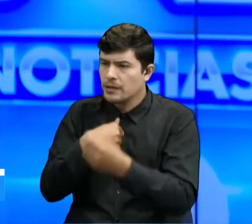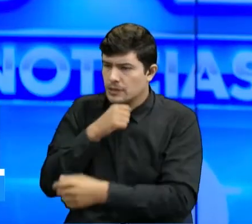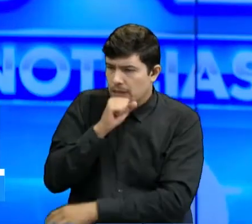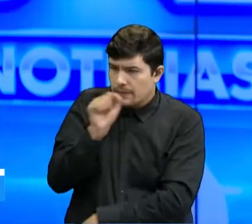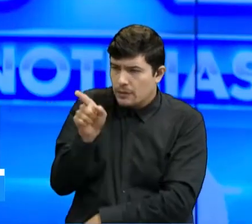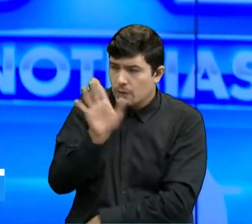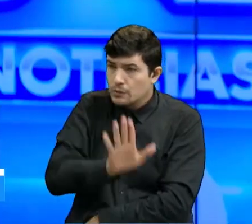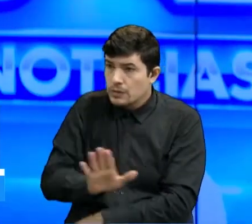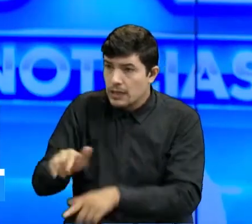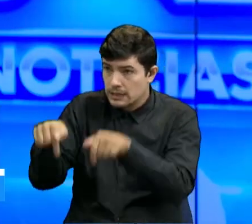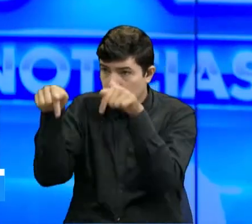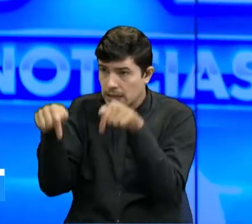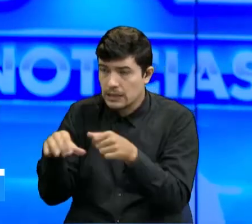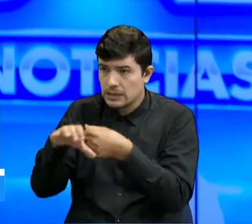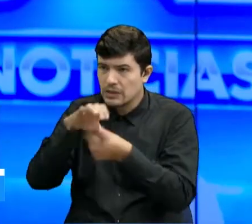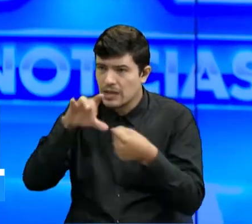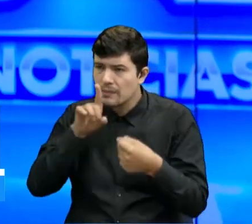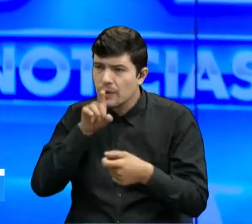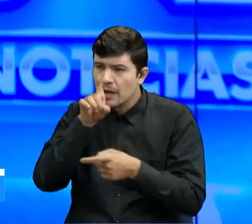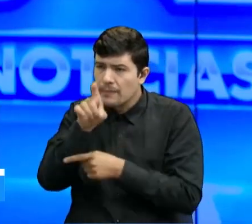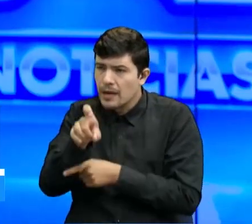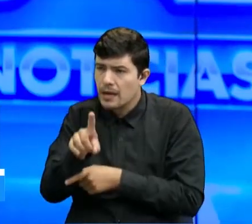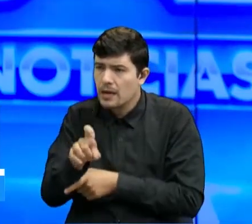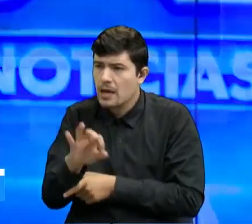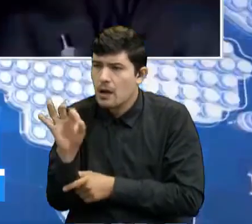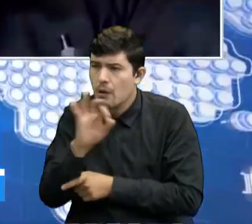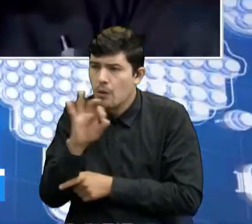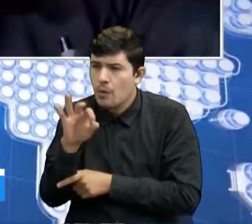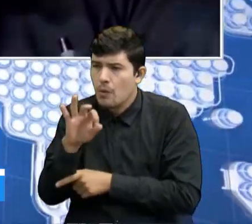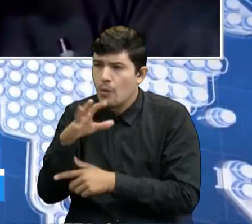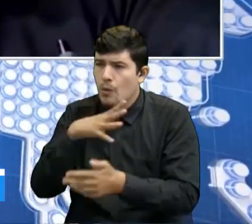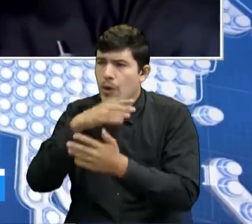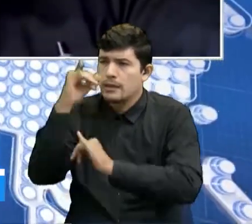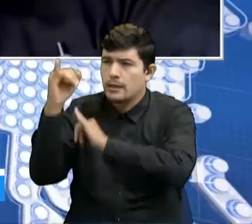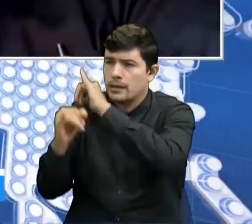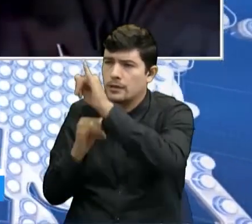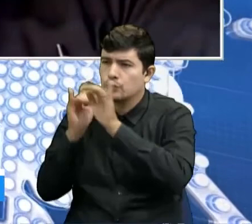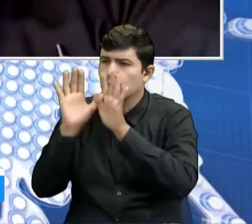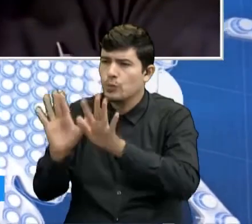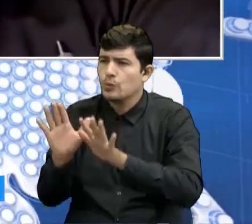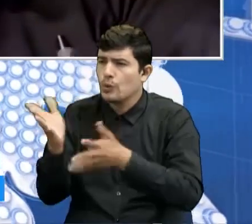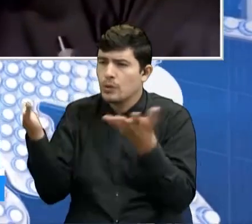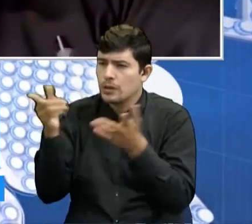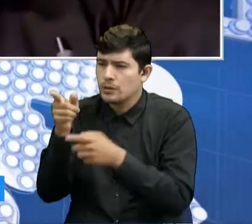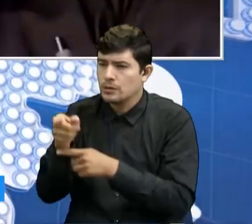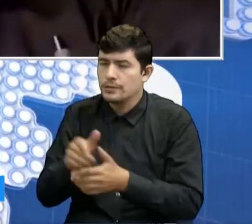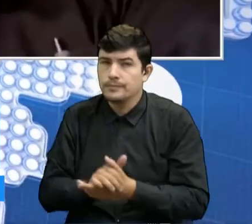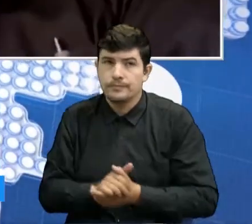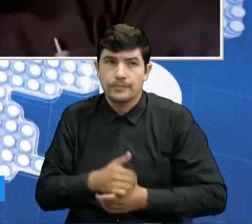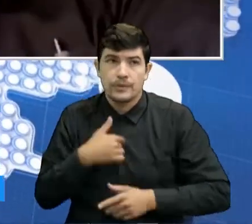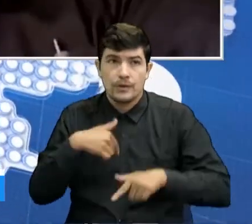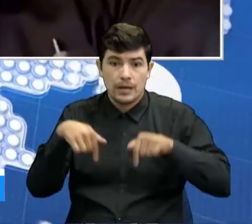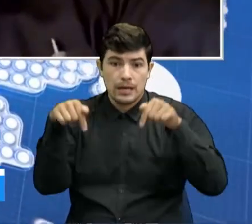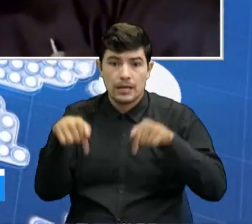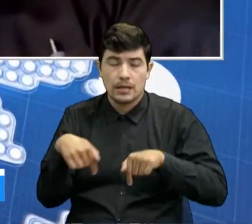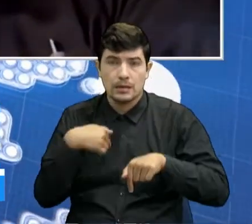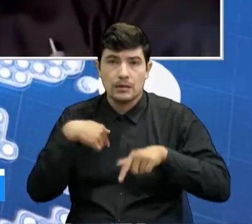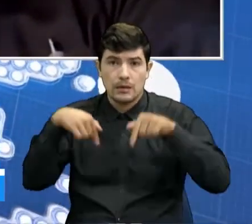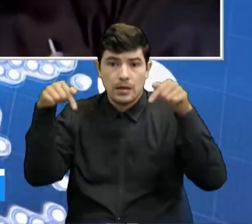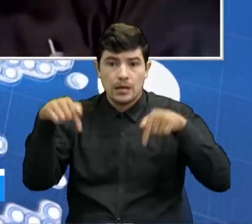Bucaramanga, en algún lugar fuera de la capital santandereana, o están fuera del país? No, yo en este momento me